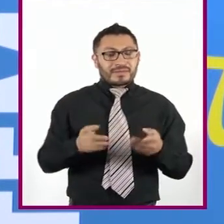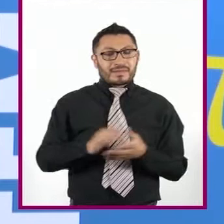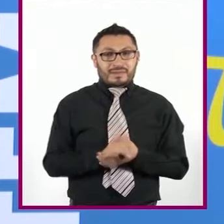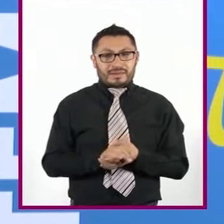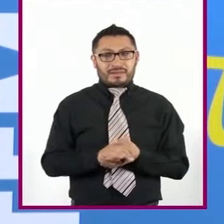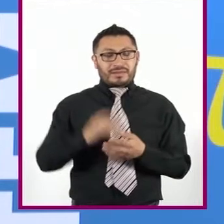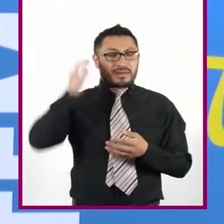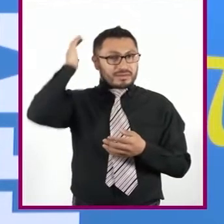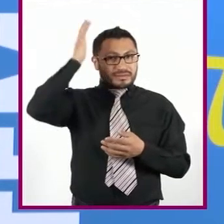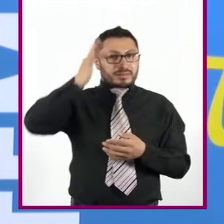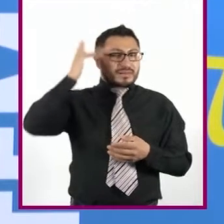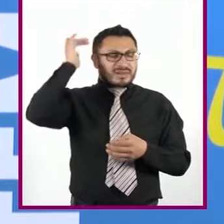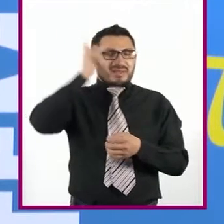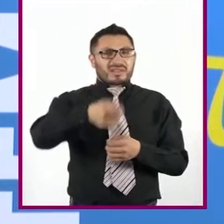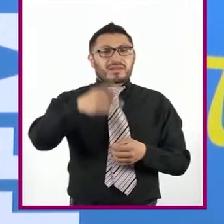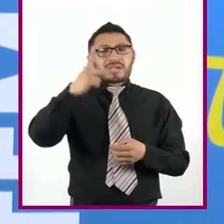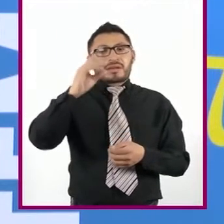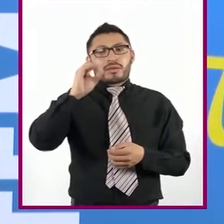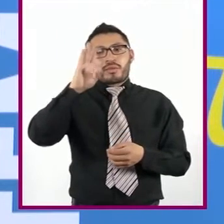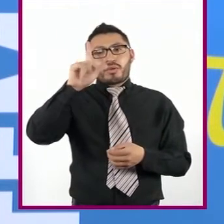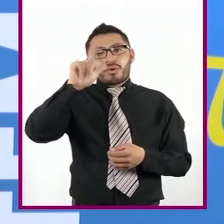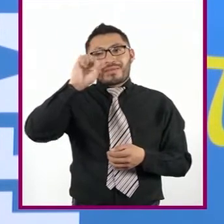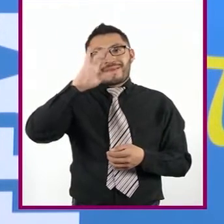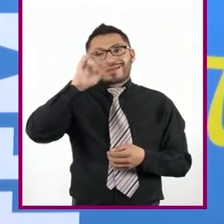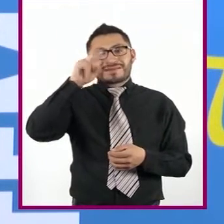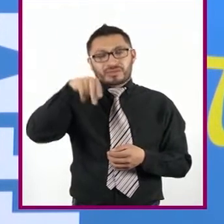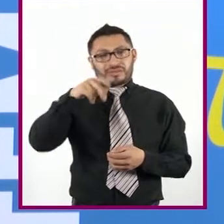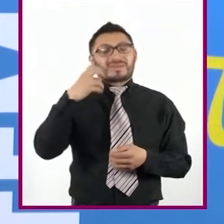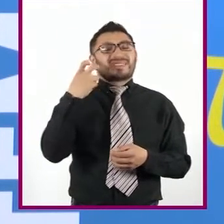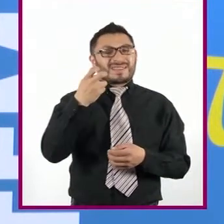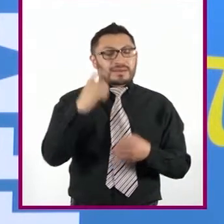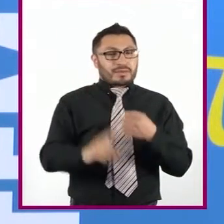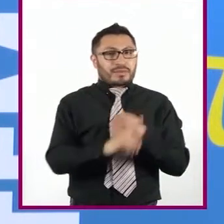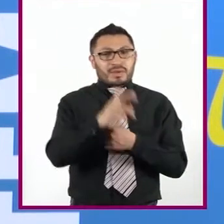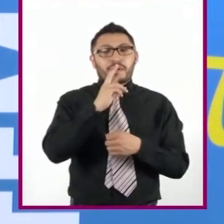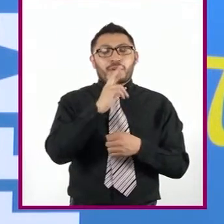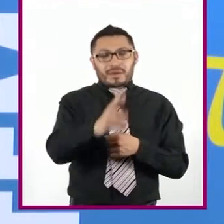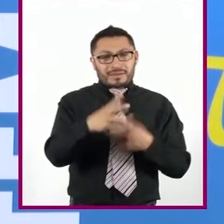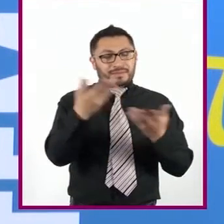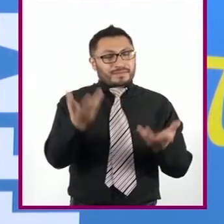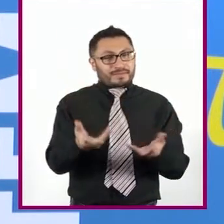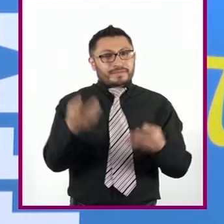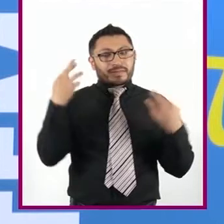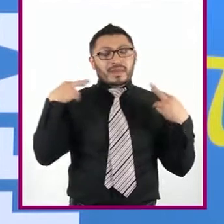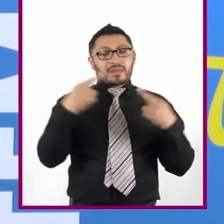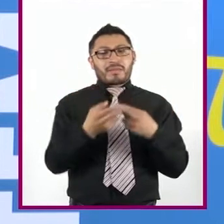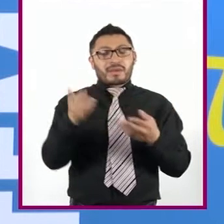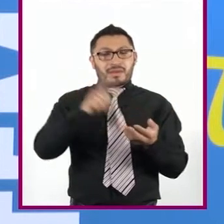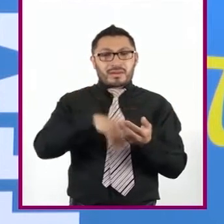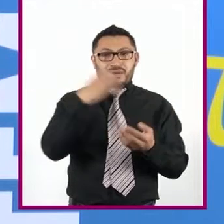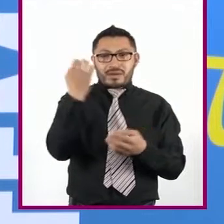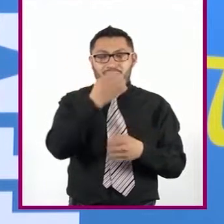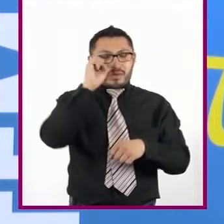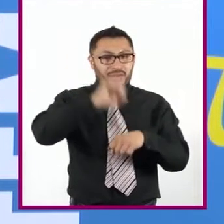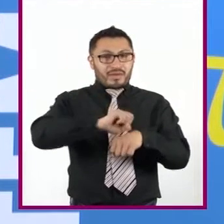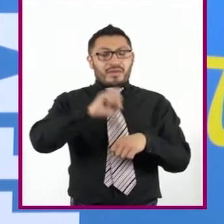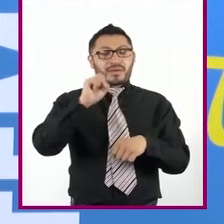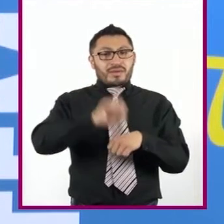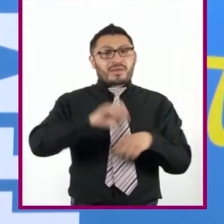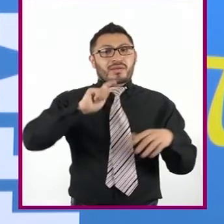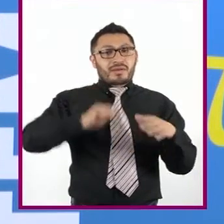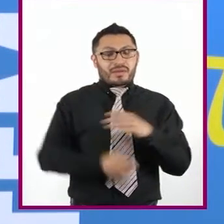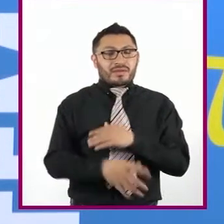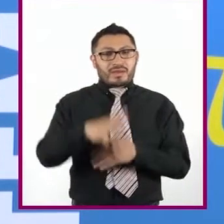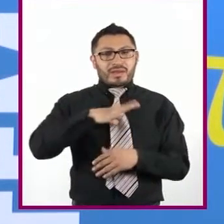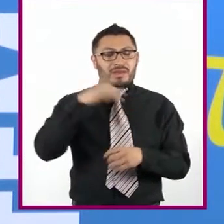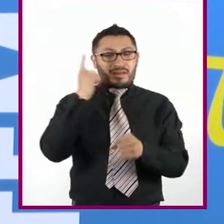población y para ello resolveremos el siguiente problema. Los maestros de una escuela secundaria técnica han